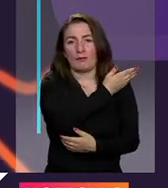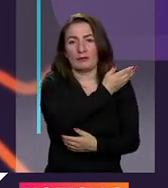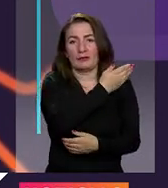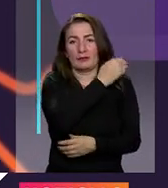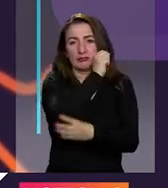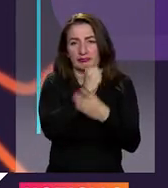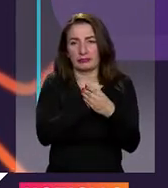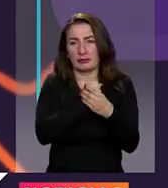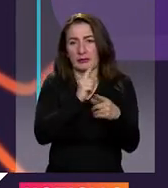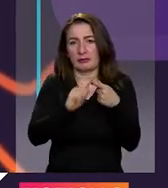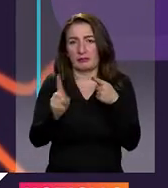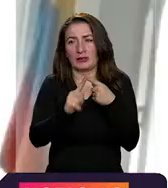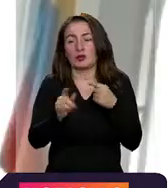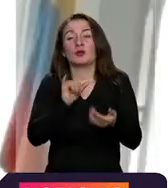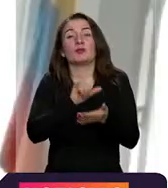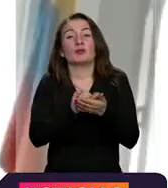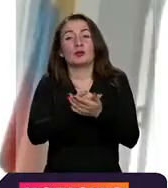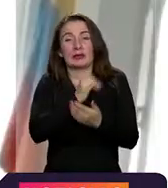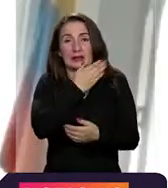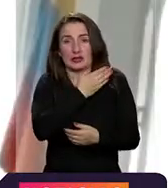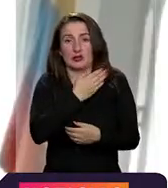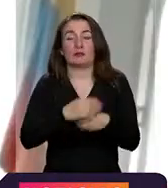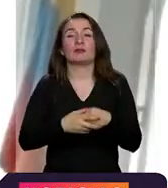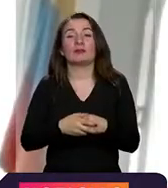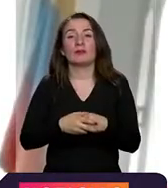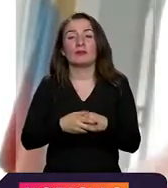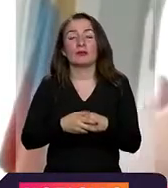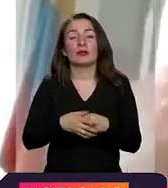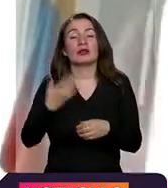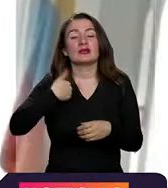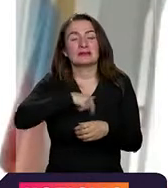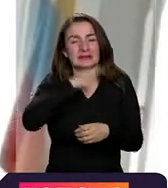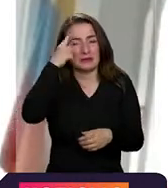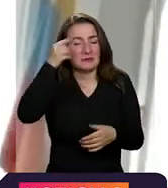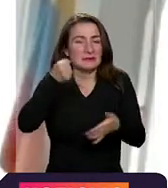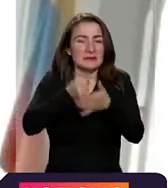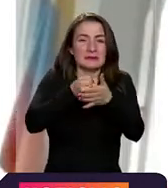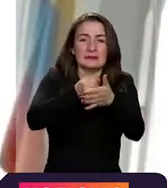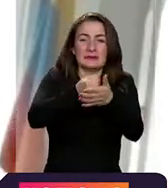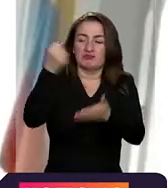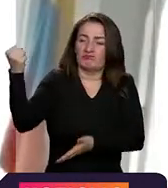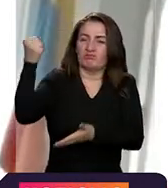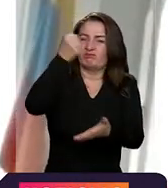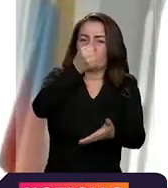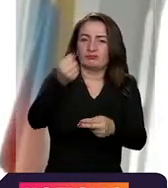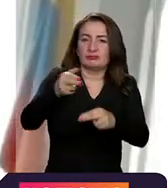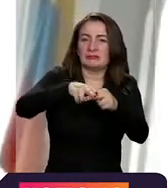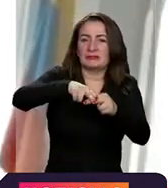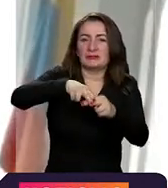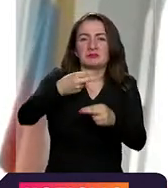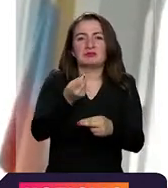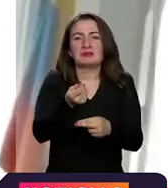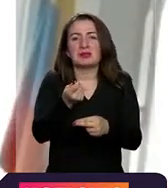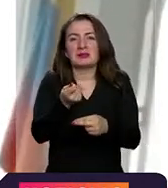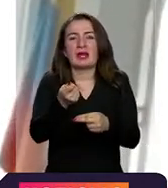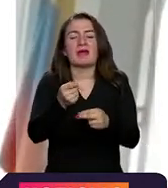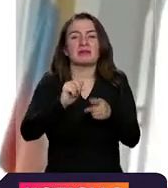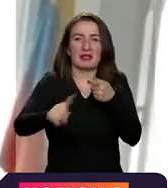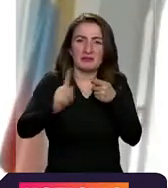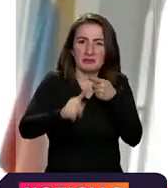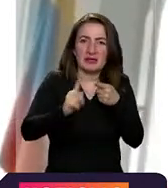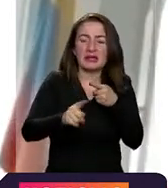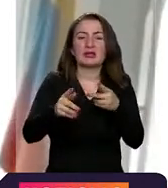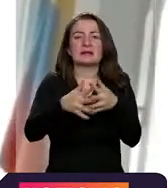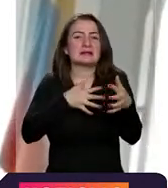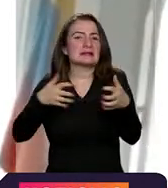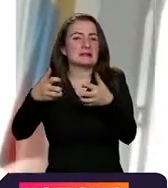billones de pesos. Es por eso que tenemos que meterle la plata adicional a Transmilenio, al sistema